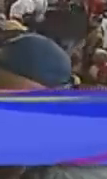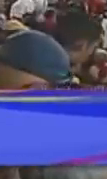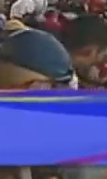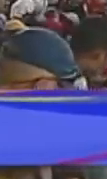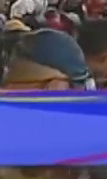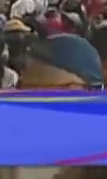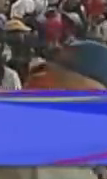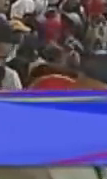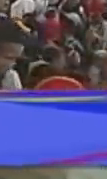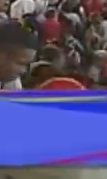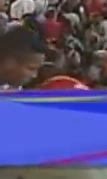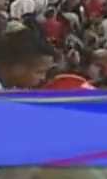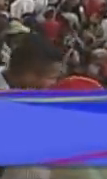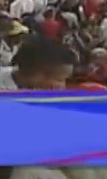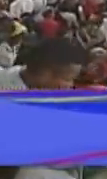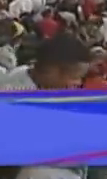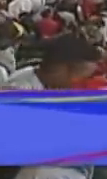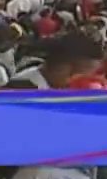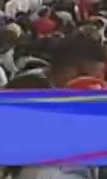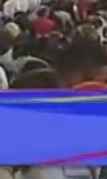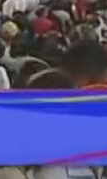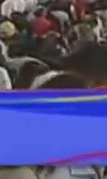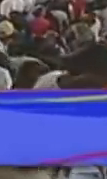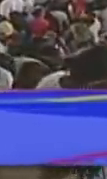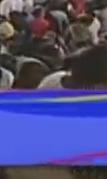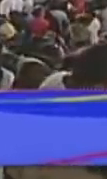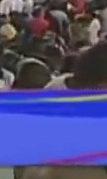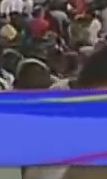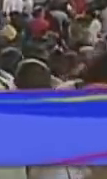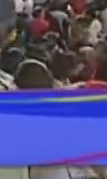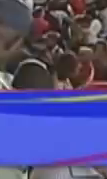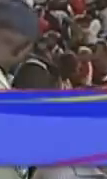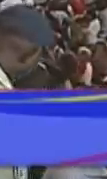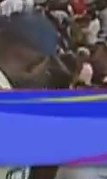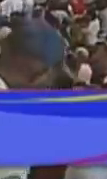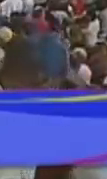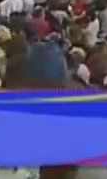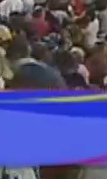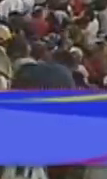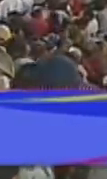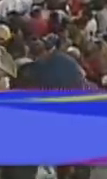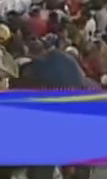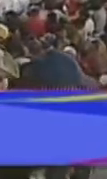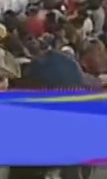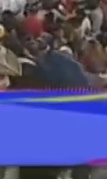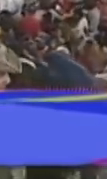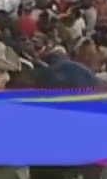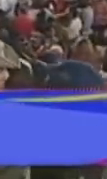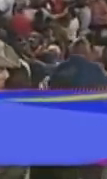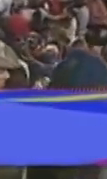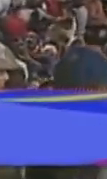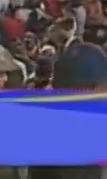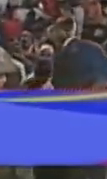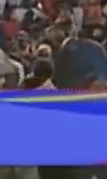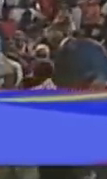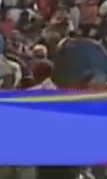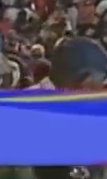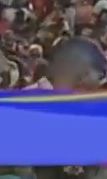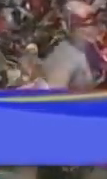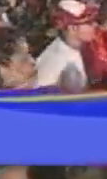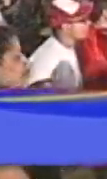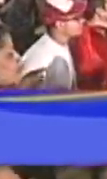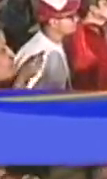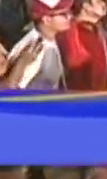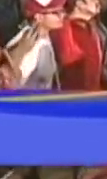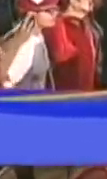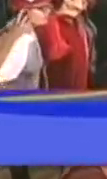cuando en la vida se sufre una herida, cuando un sentimiento sale